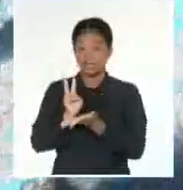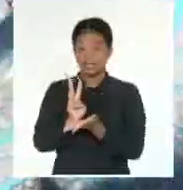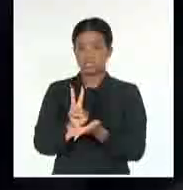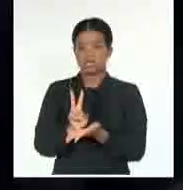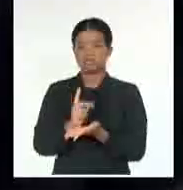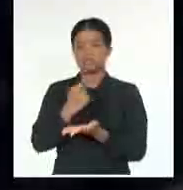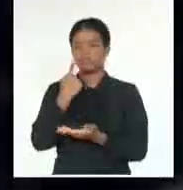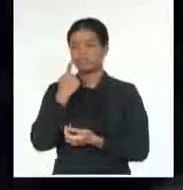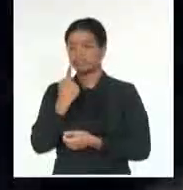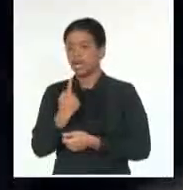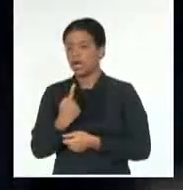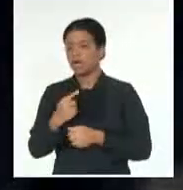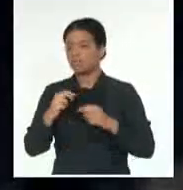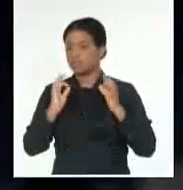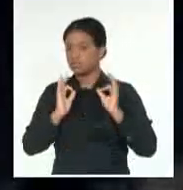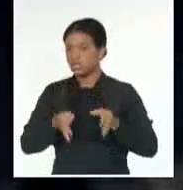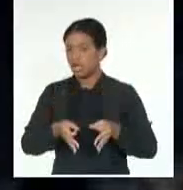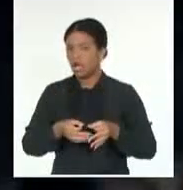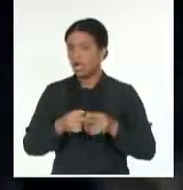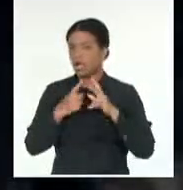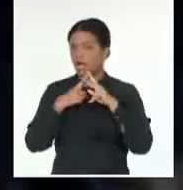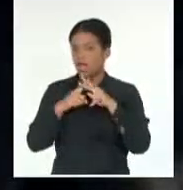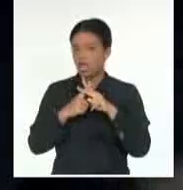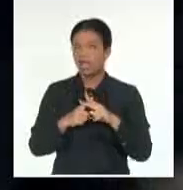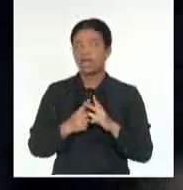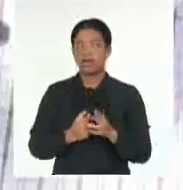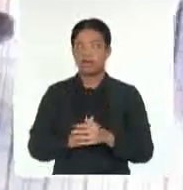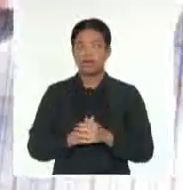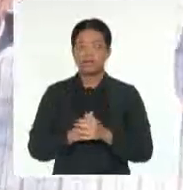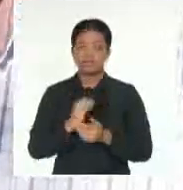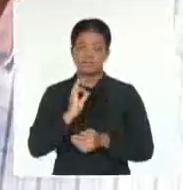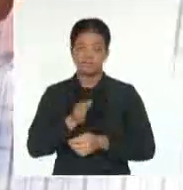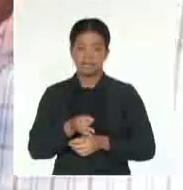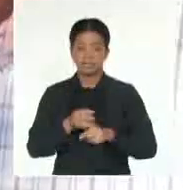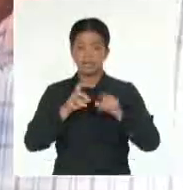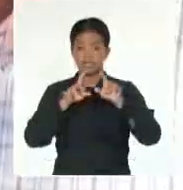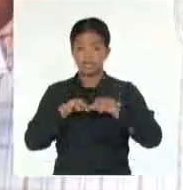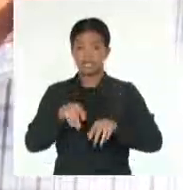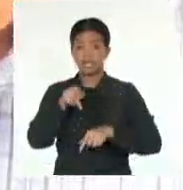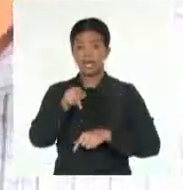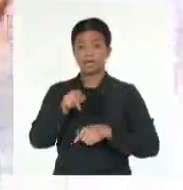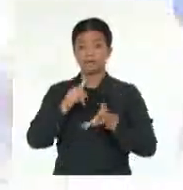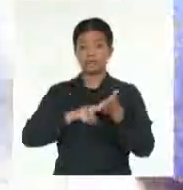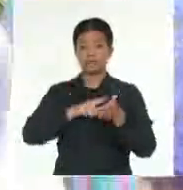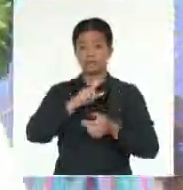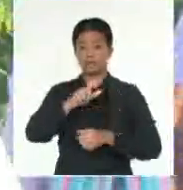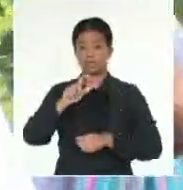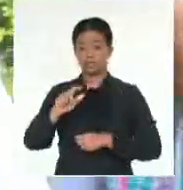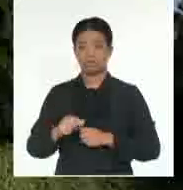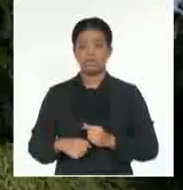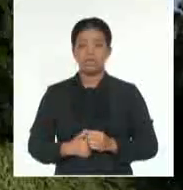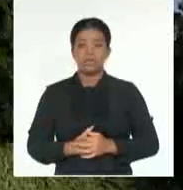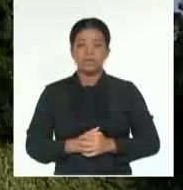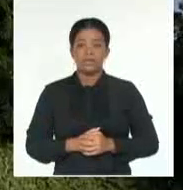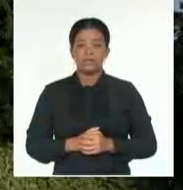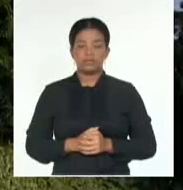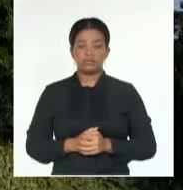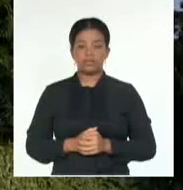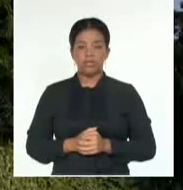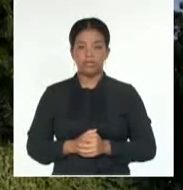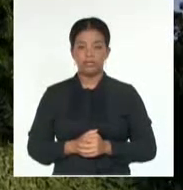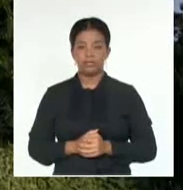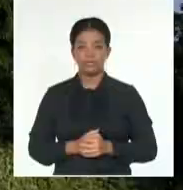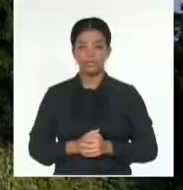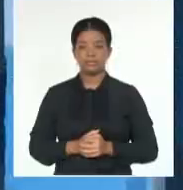doctor Roberto Morales Ojeda, miembro del Buró Político y secretario de organización del Comité Central del Partido. Nuevos